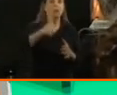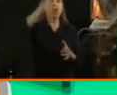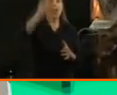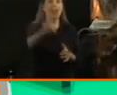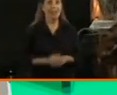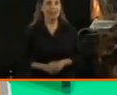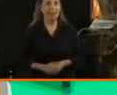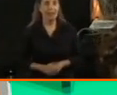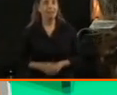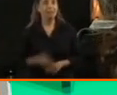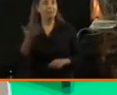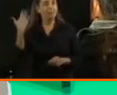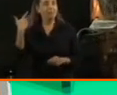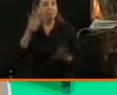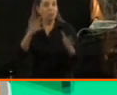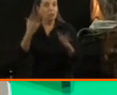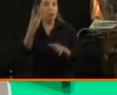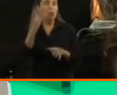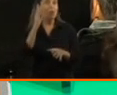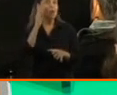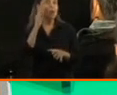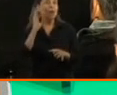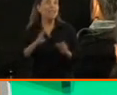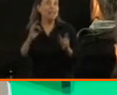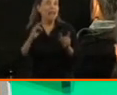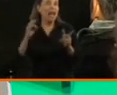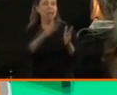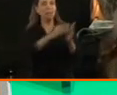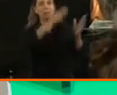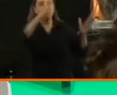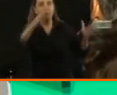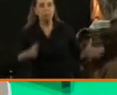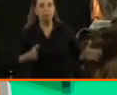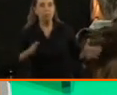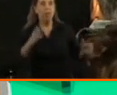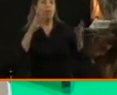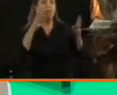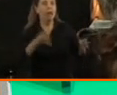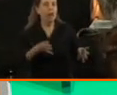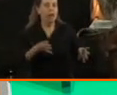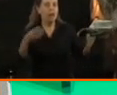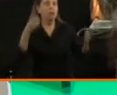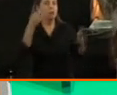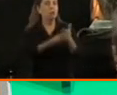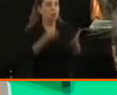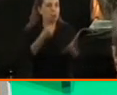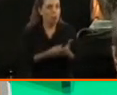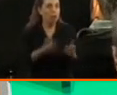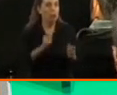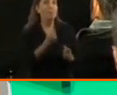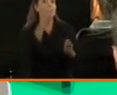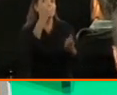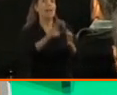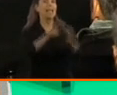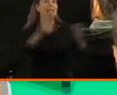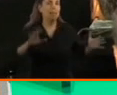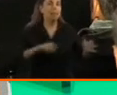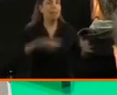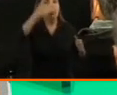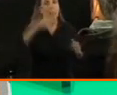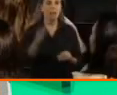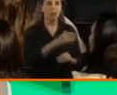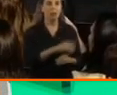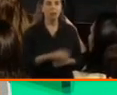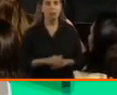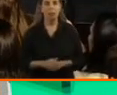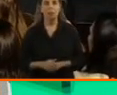están esperando algunos resultados más interesante es lo que por lo menos tiene hasta ahora. Así que esto cobra todavía más importancia, ¿no? Así que es